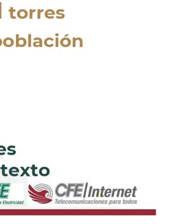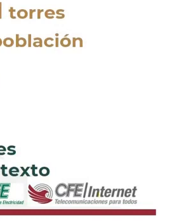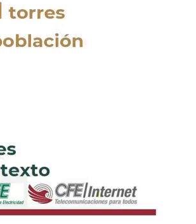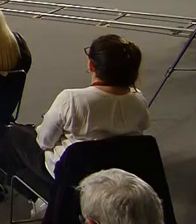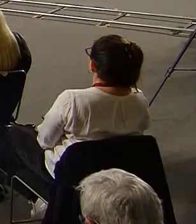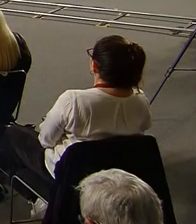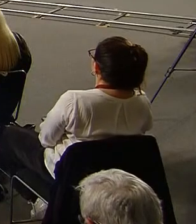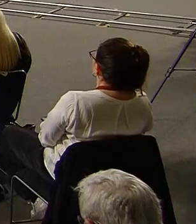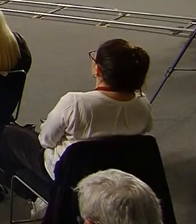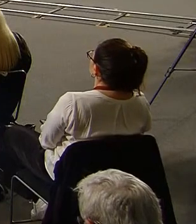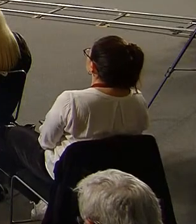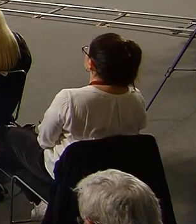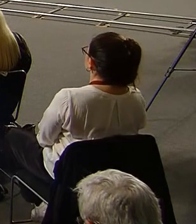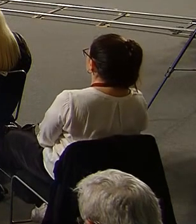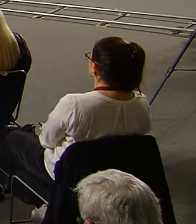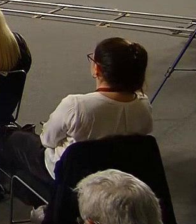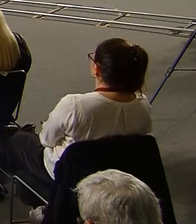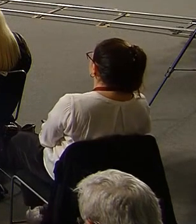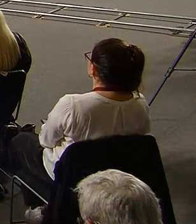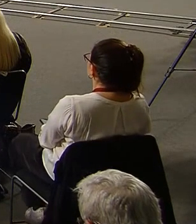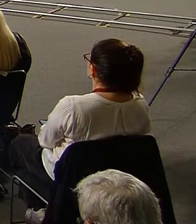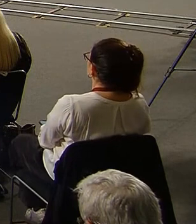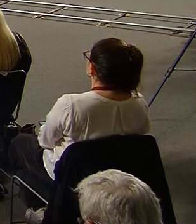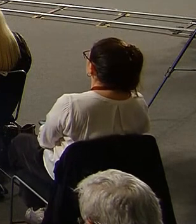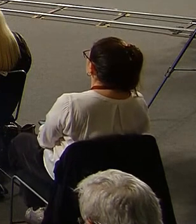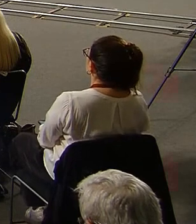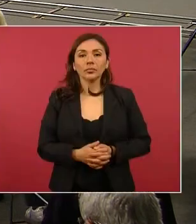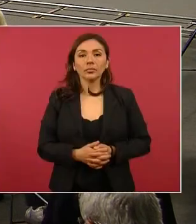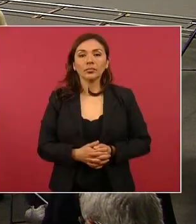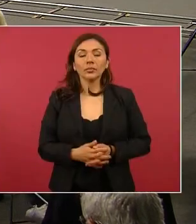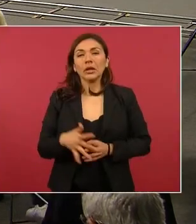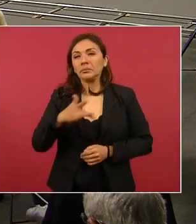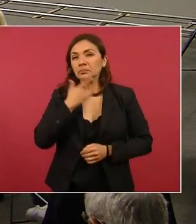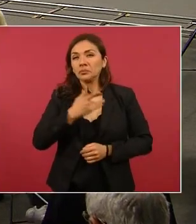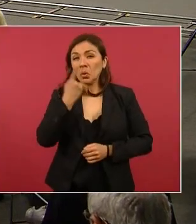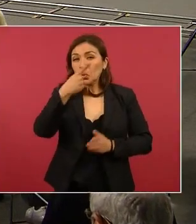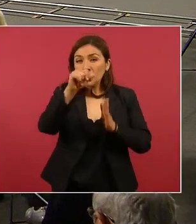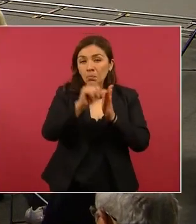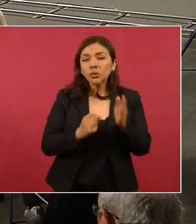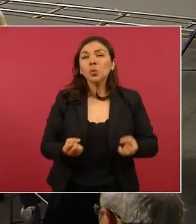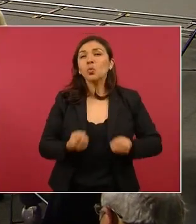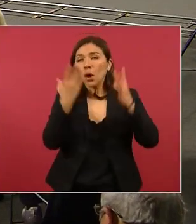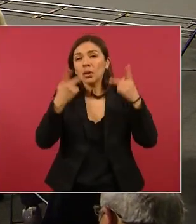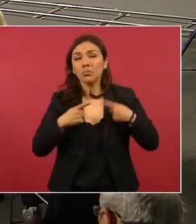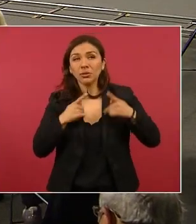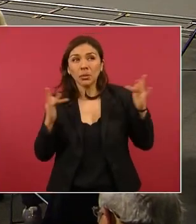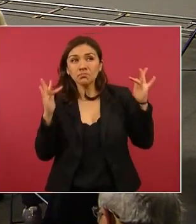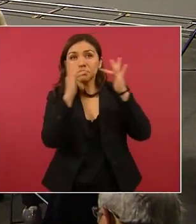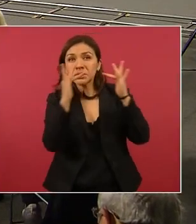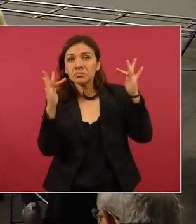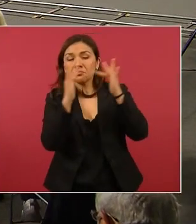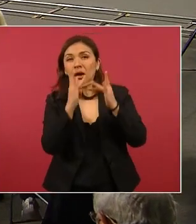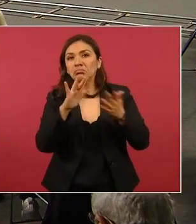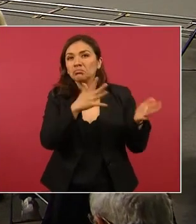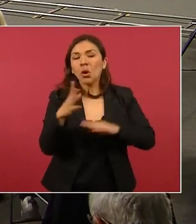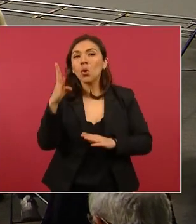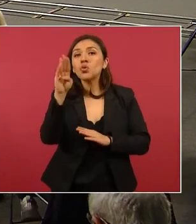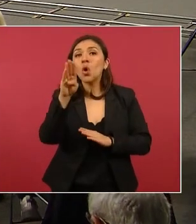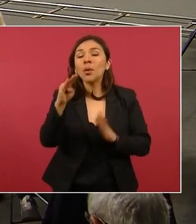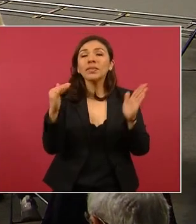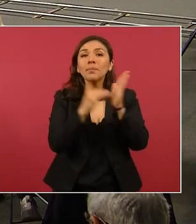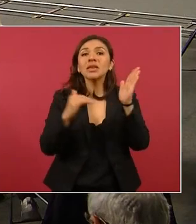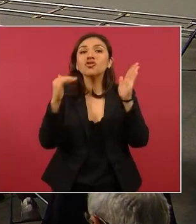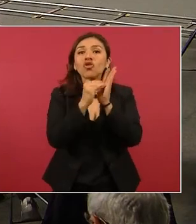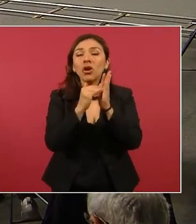conexiones, lo cual nos daría un promedio mensual de alrededor de 90 millones de servicios por